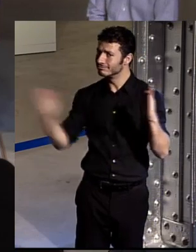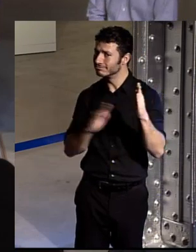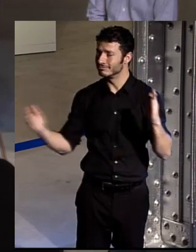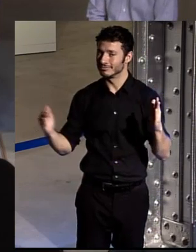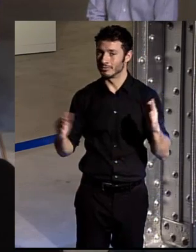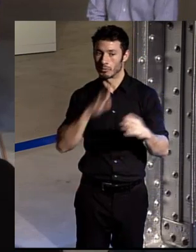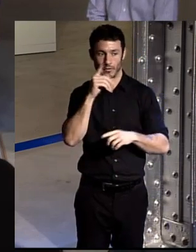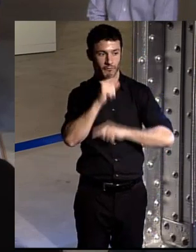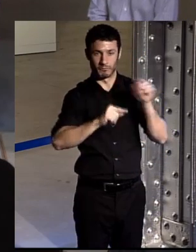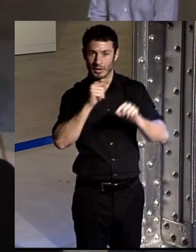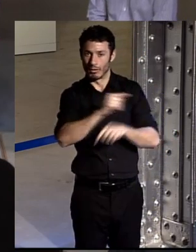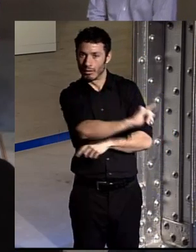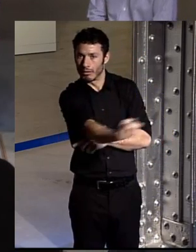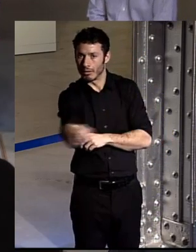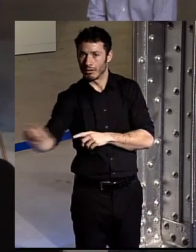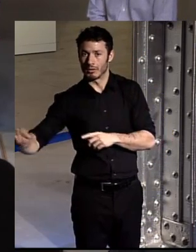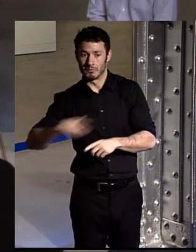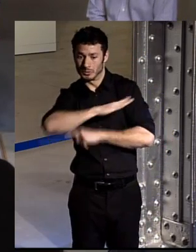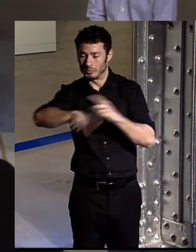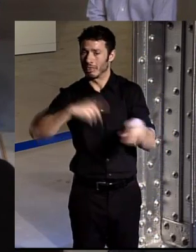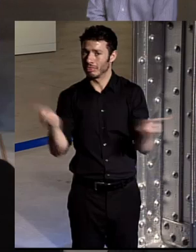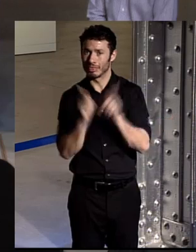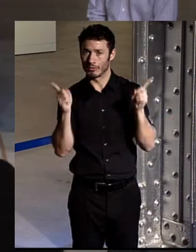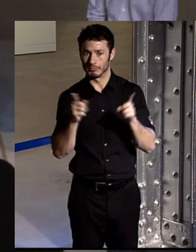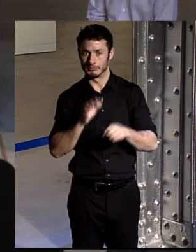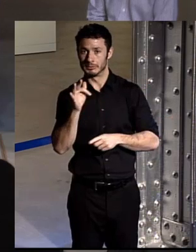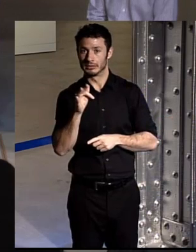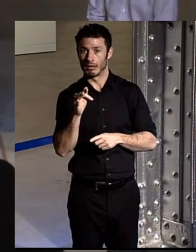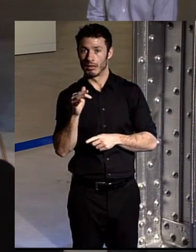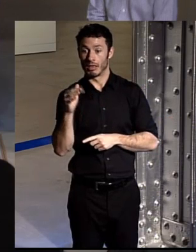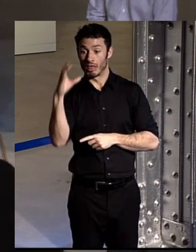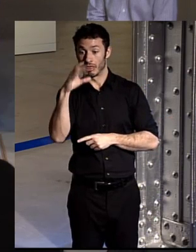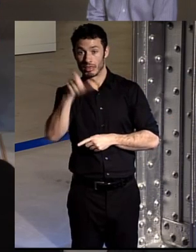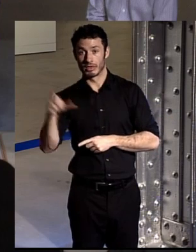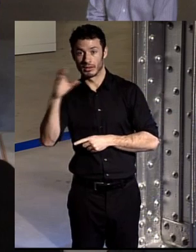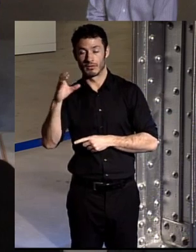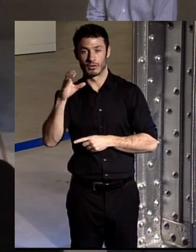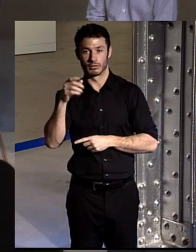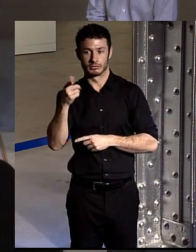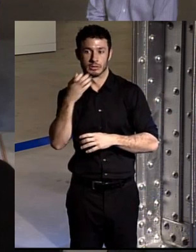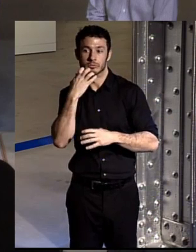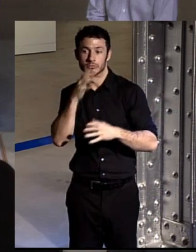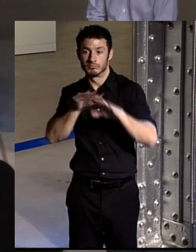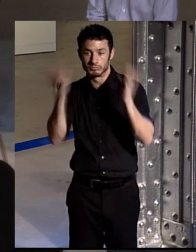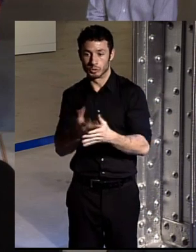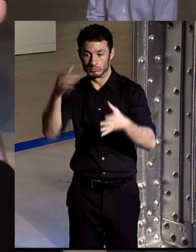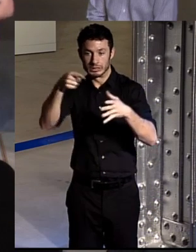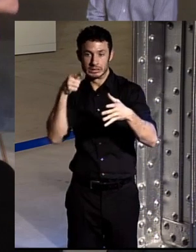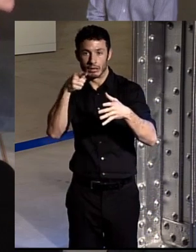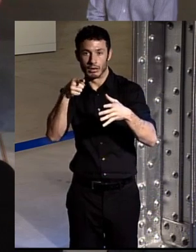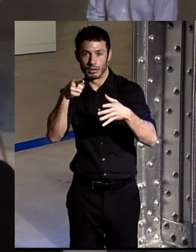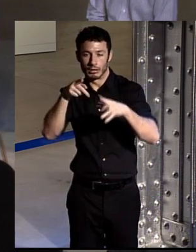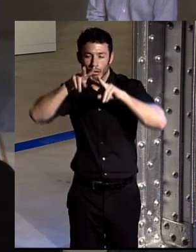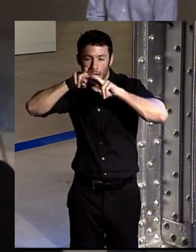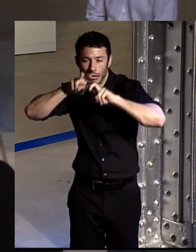en todas partes y de hecho, cuando uno... Ha habido científicos que estando en el Ártico o en la Antártida han empezado a analizar